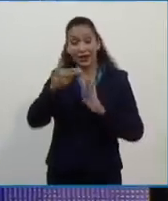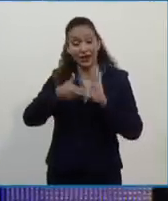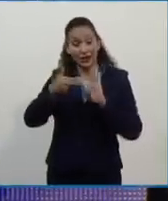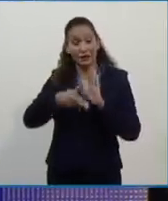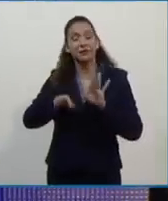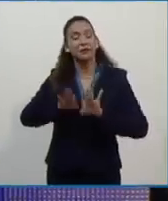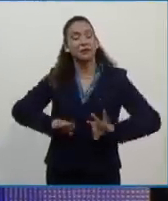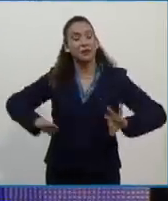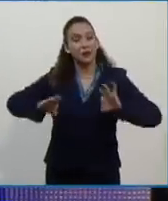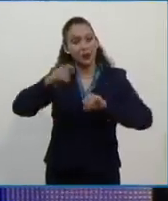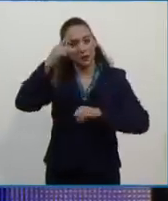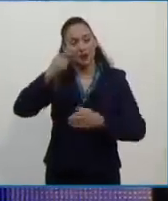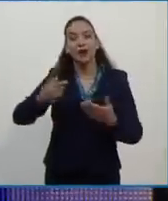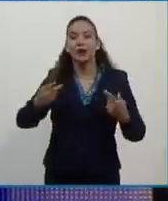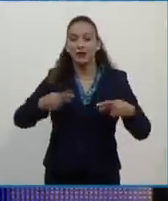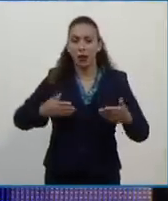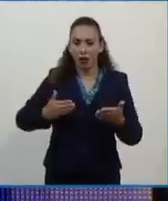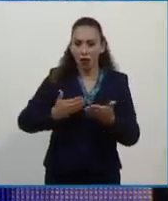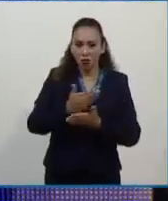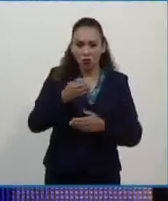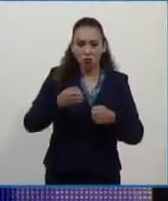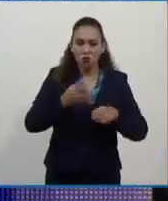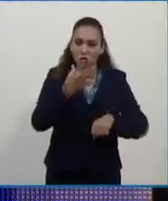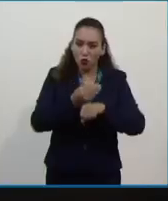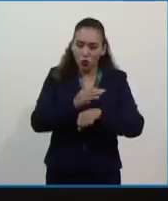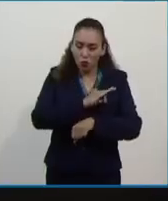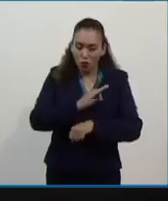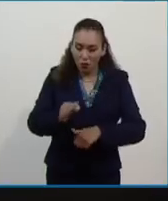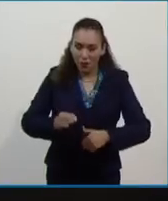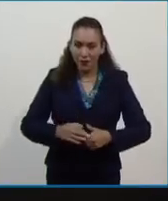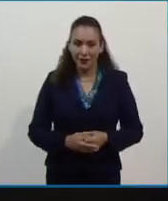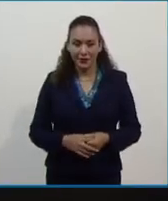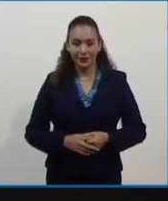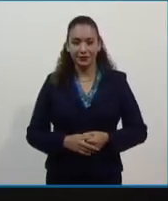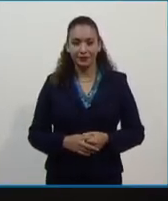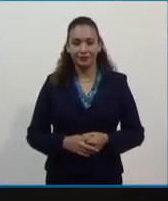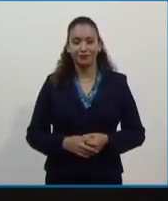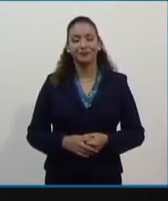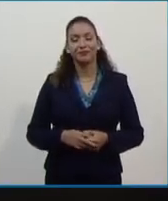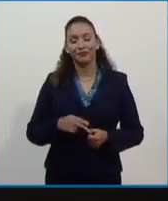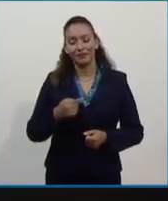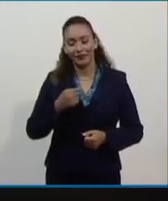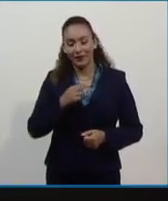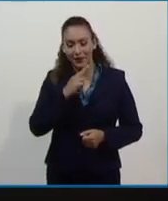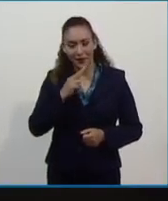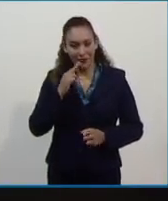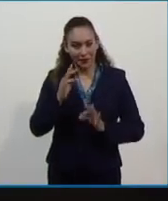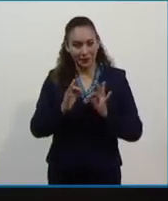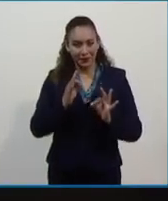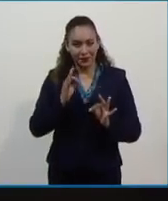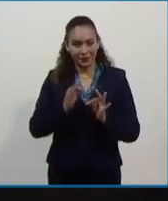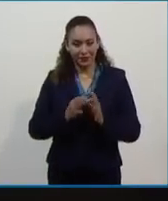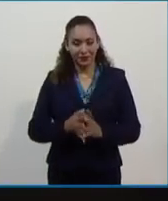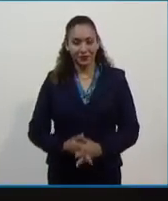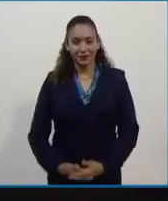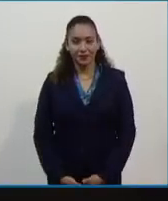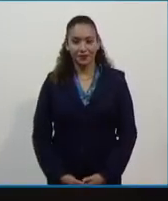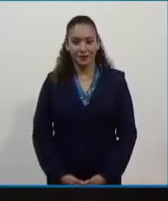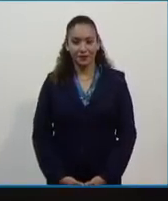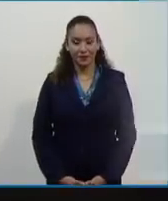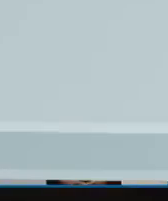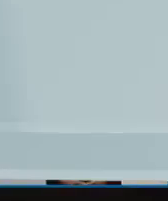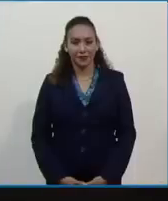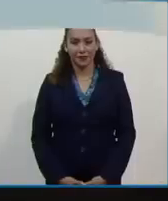una alternativa de acceso a la justicia. Para el canal del Poder Judicial de la Federación, Óscar